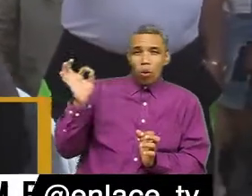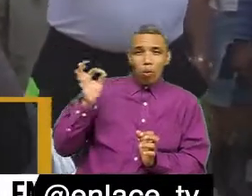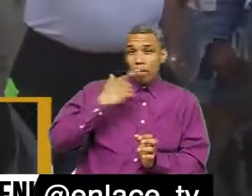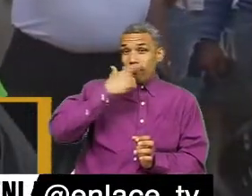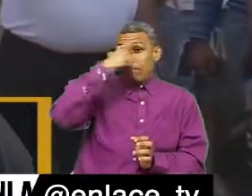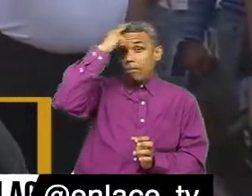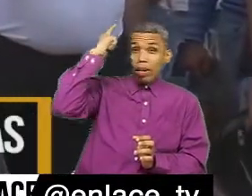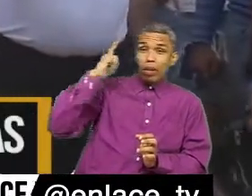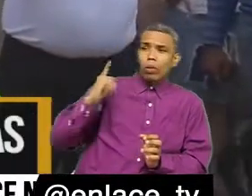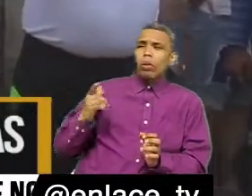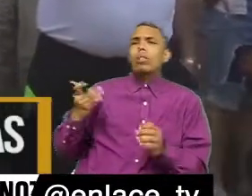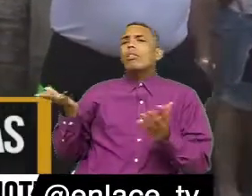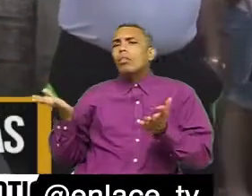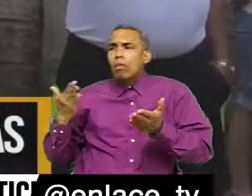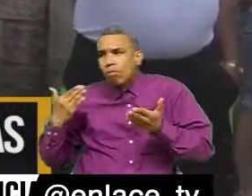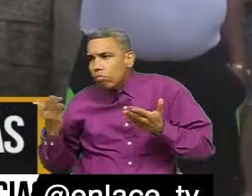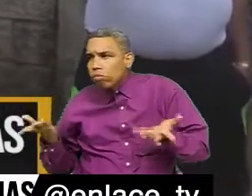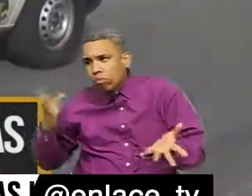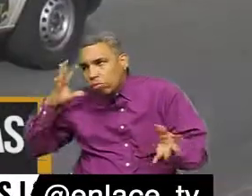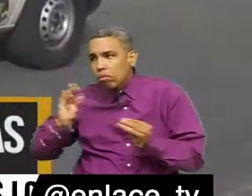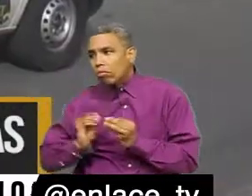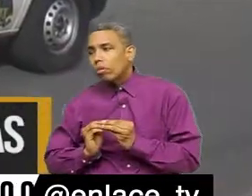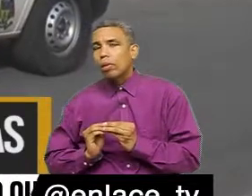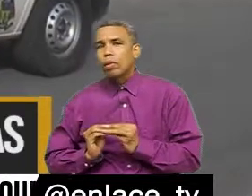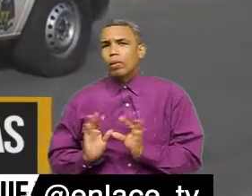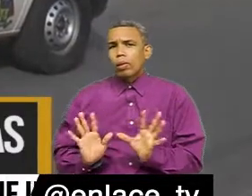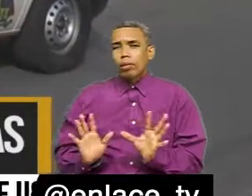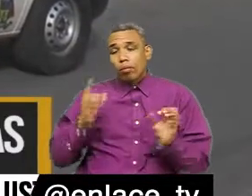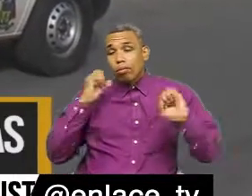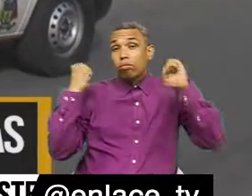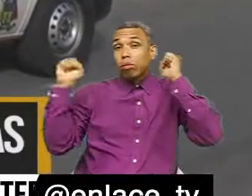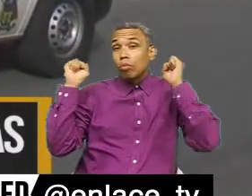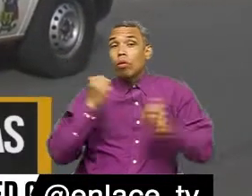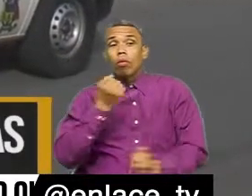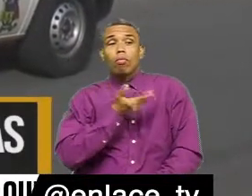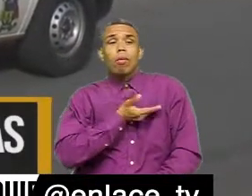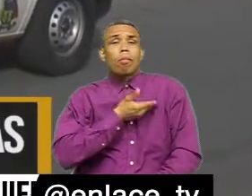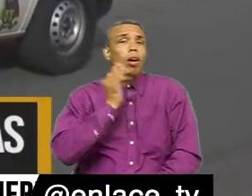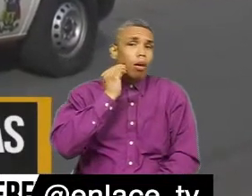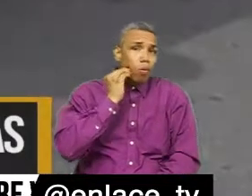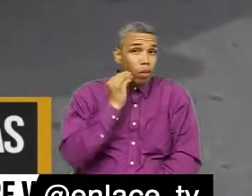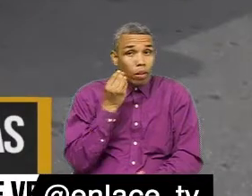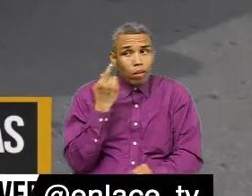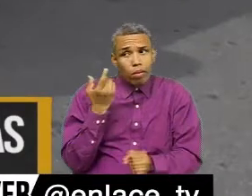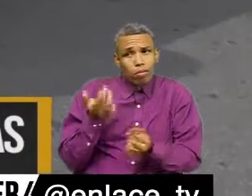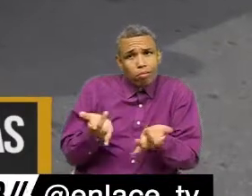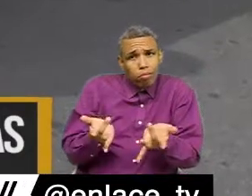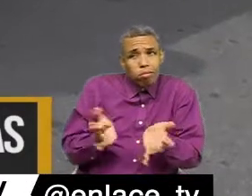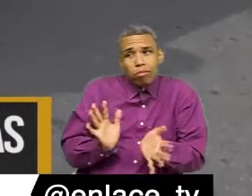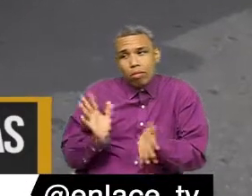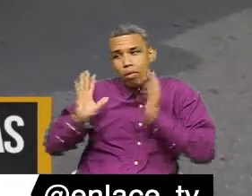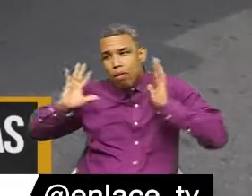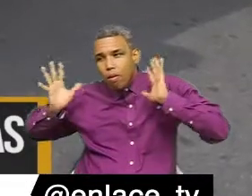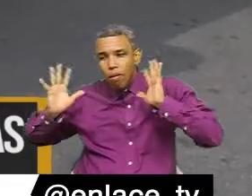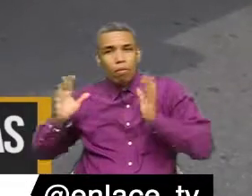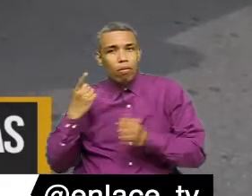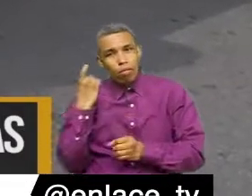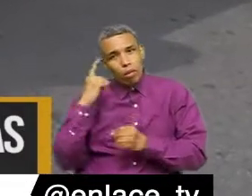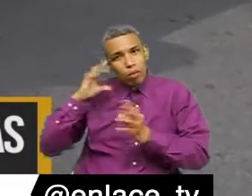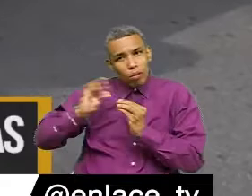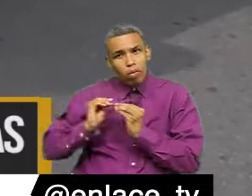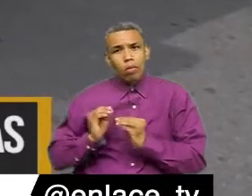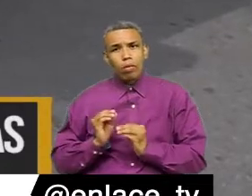como preocupado por eso, porque imagínese una cosa tan terrible. ¿Fue oportuna la respuesta de las autoridades? ¿Llegaron ahí mismo? Sí, claro. ¿El carro queda así, dio